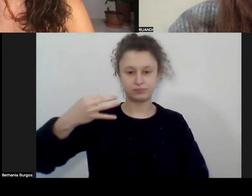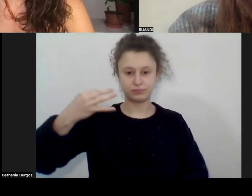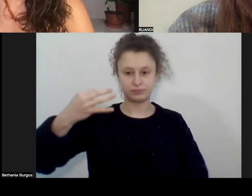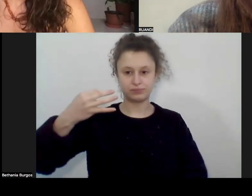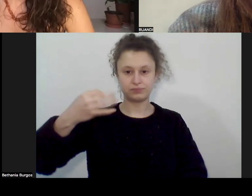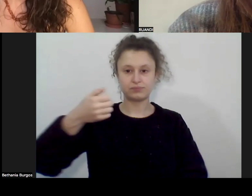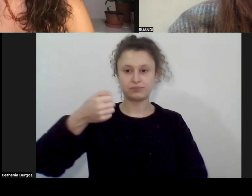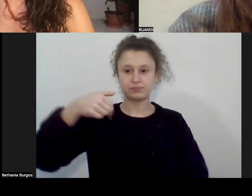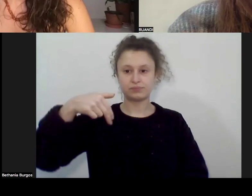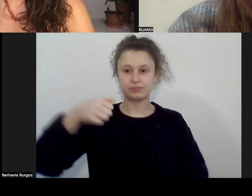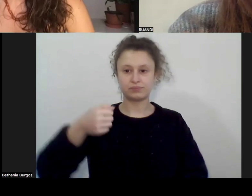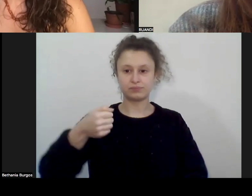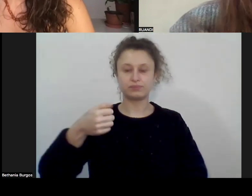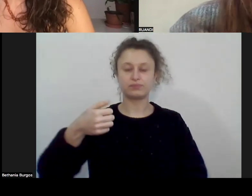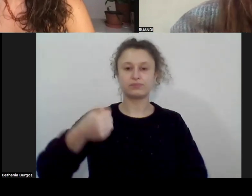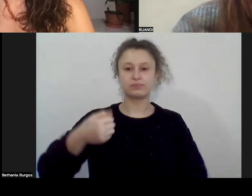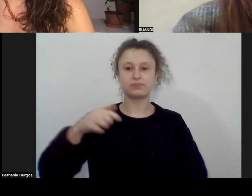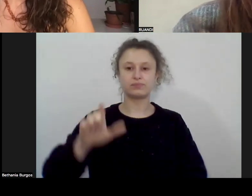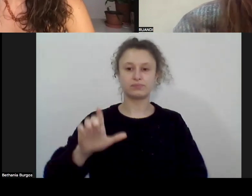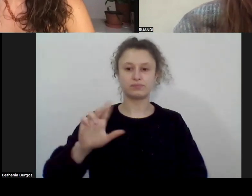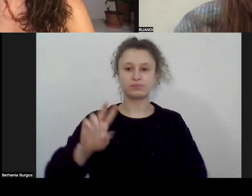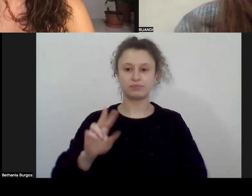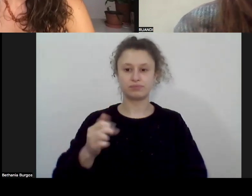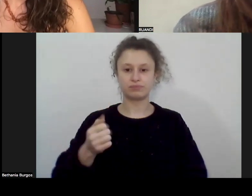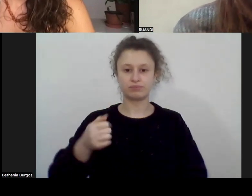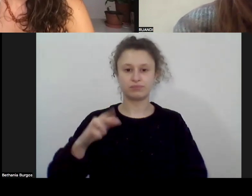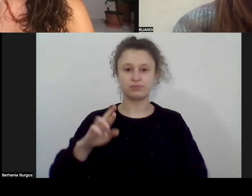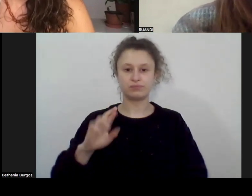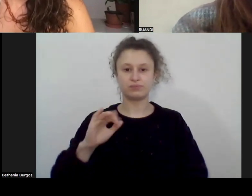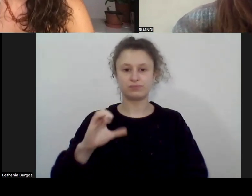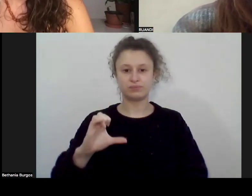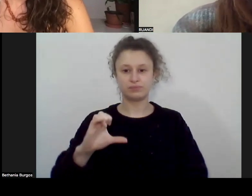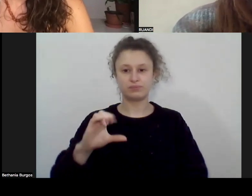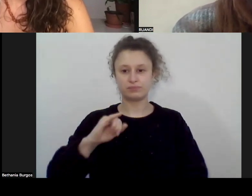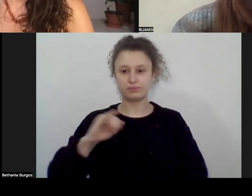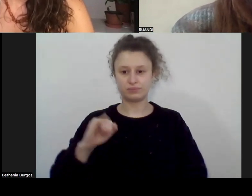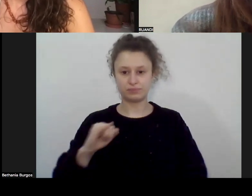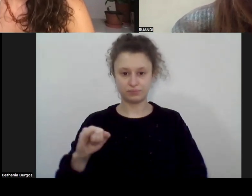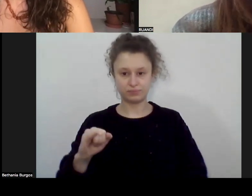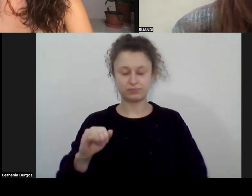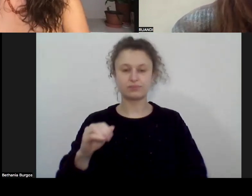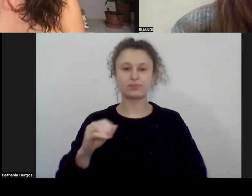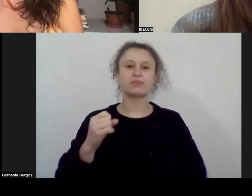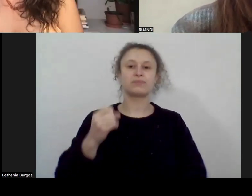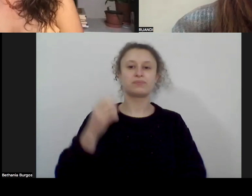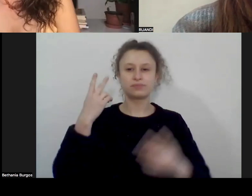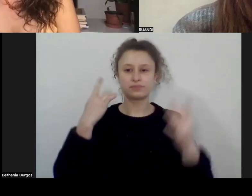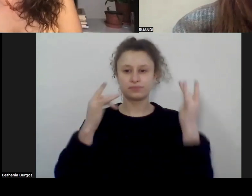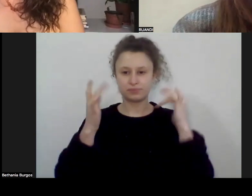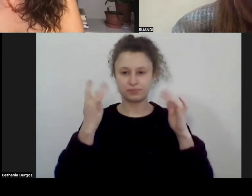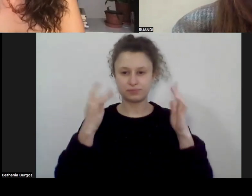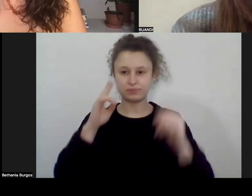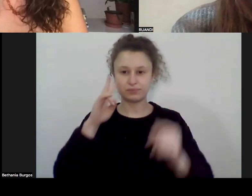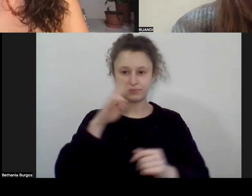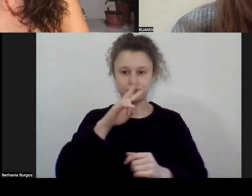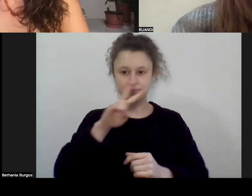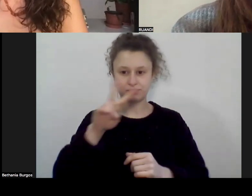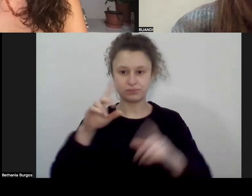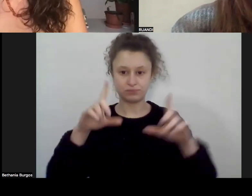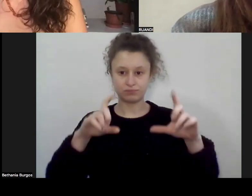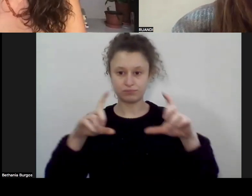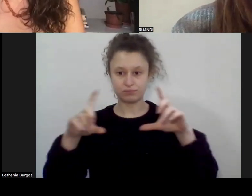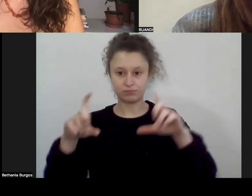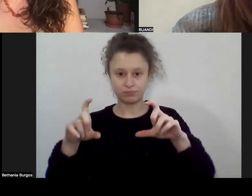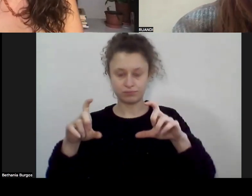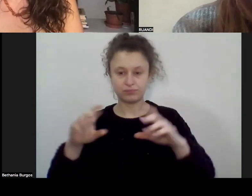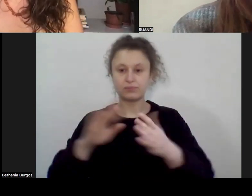Recalde. Ella es artista visual, es fotógrafa y tiene varios proyectos que nuclean temáticas tales